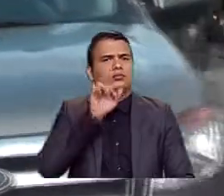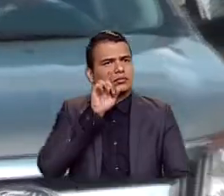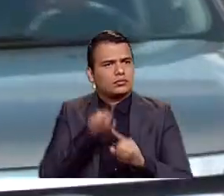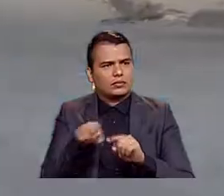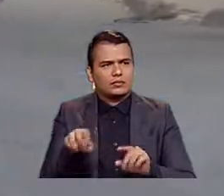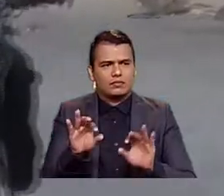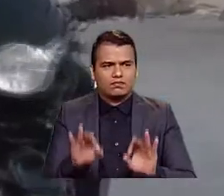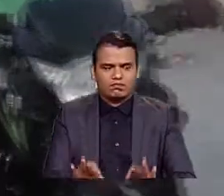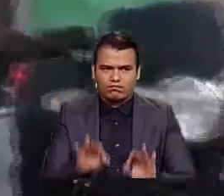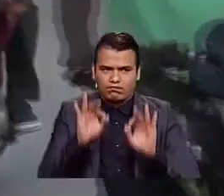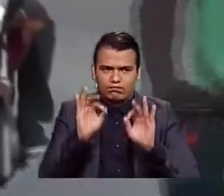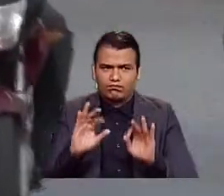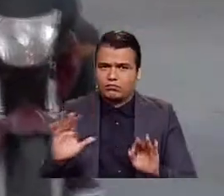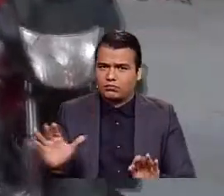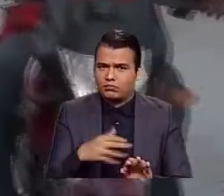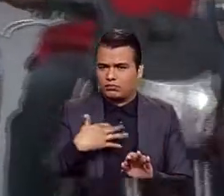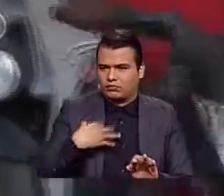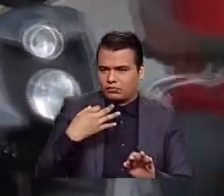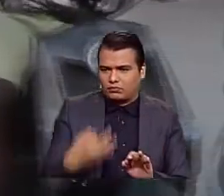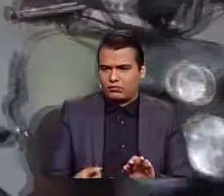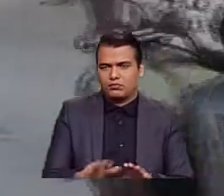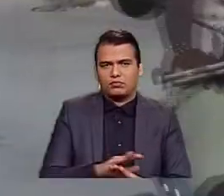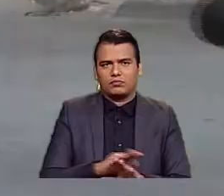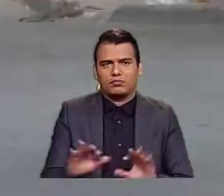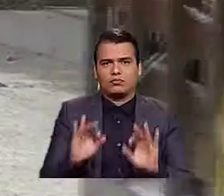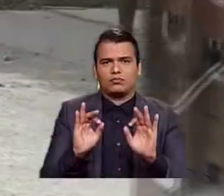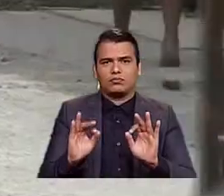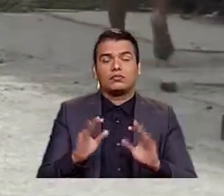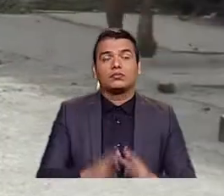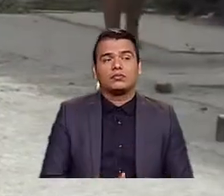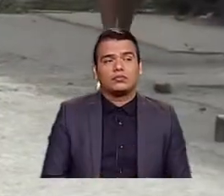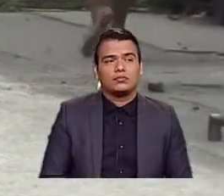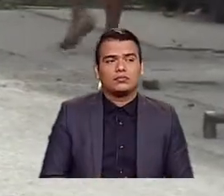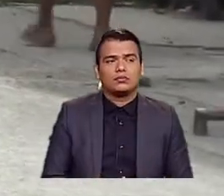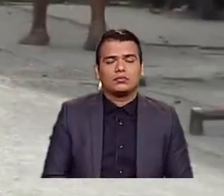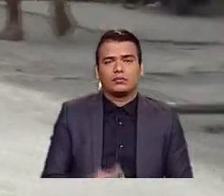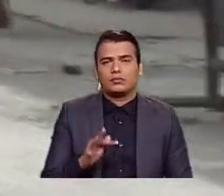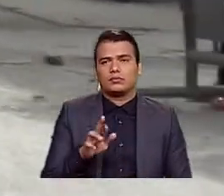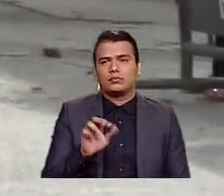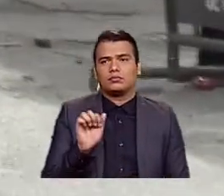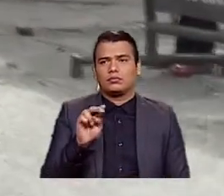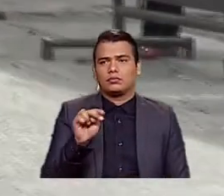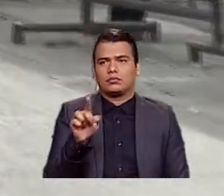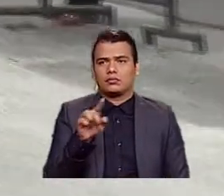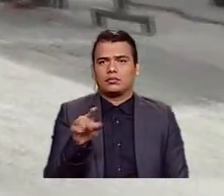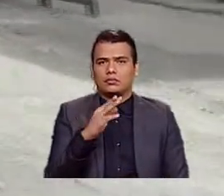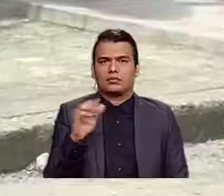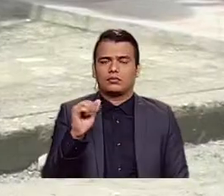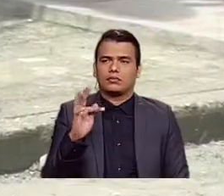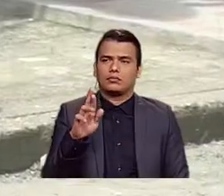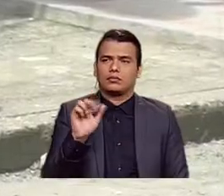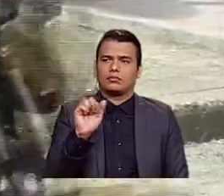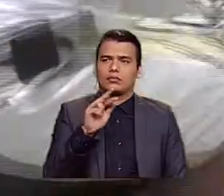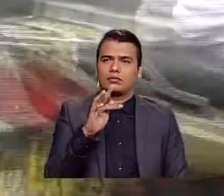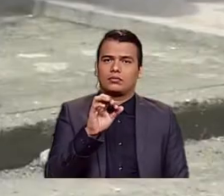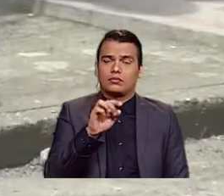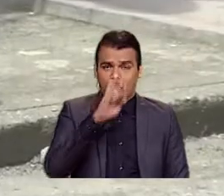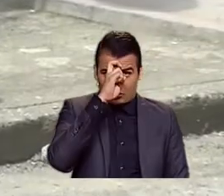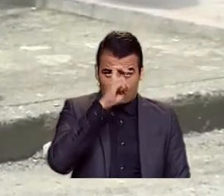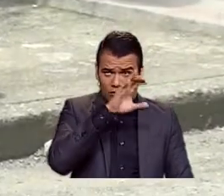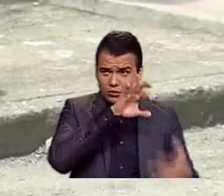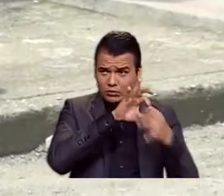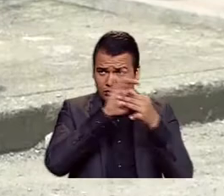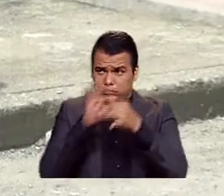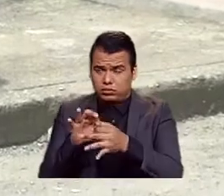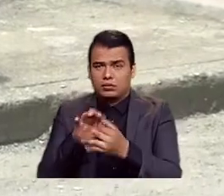dignidad a la gente en Quibdó para poder transportarse y moverse de un lugar a otro. Transatrato, una línea 1 que va desde la zona norte al centro. Hemos